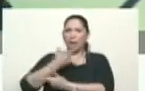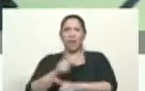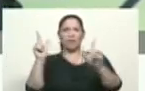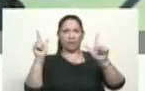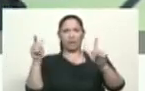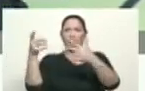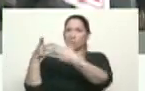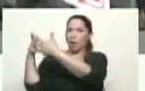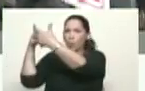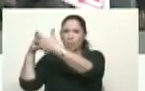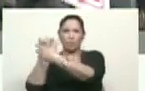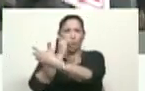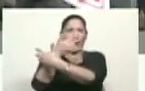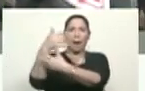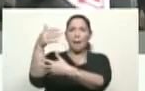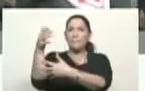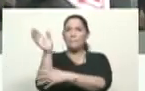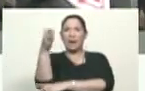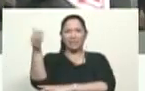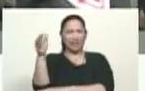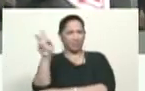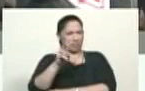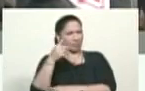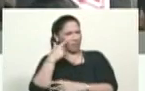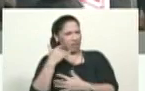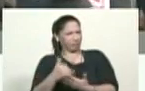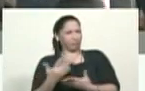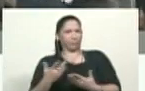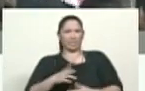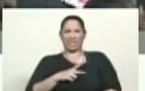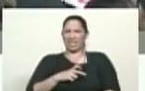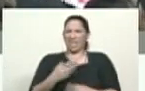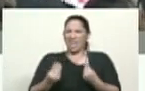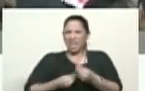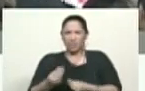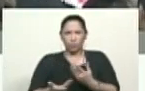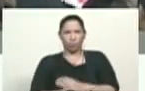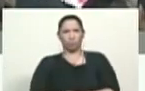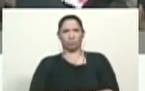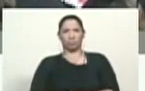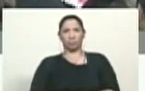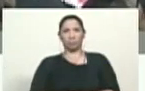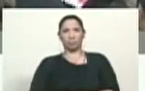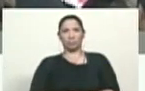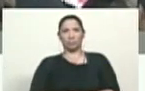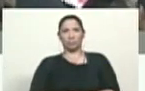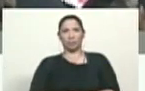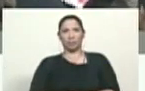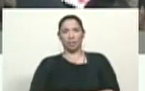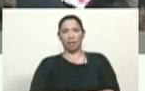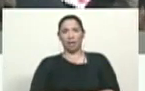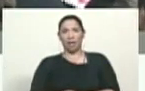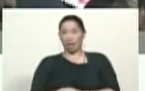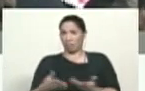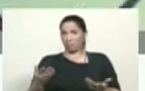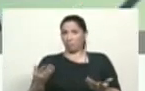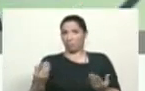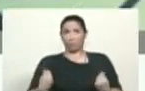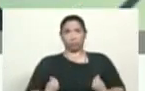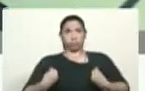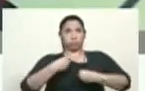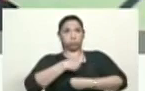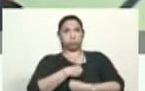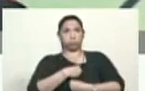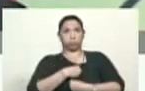de las personas que intervienen en la tarima principal, la bandera de los Estados Unidos, que se vistan de